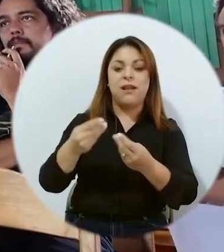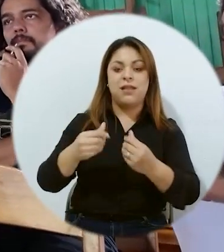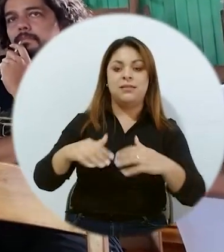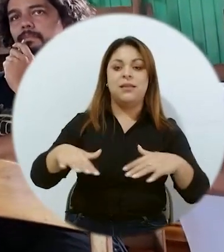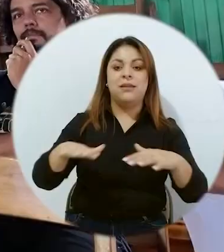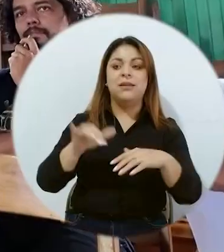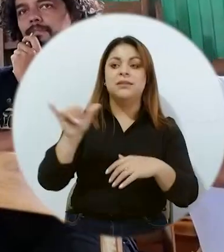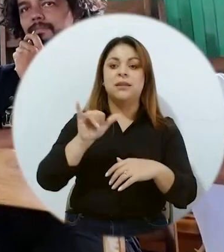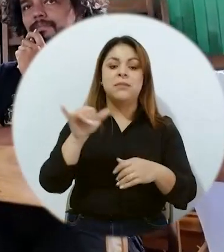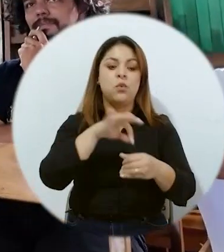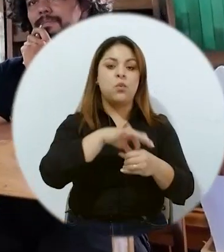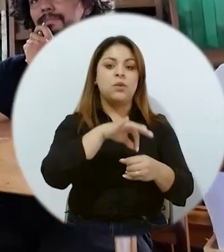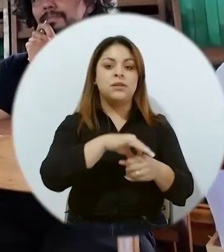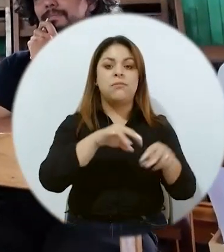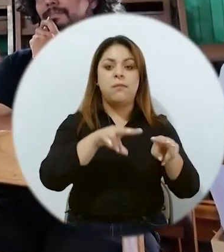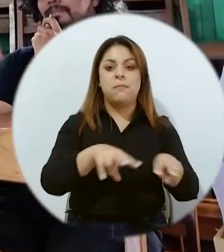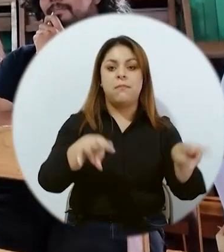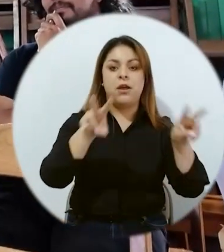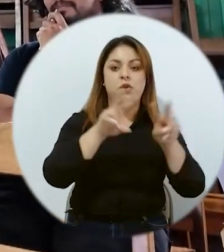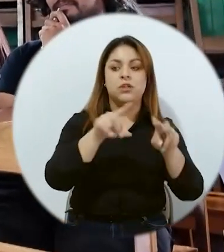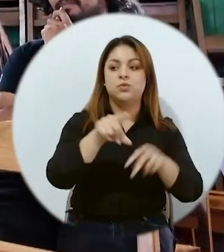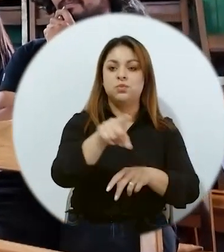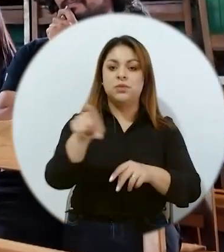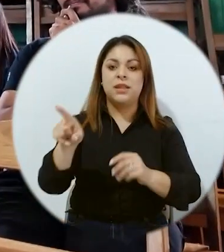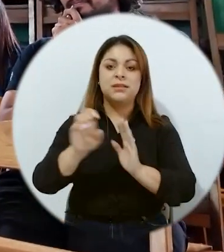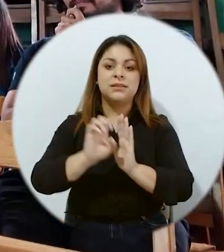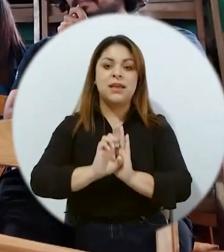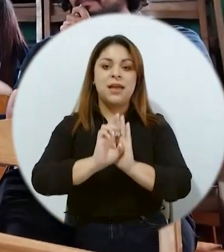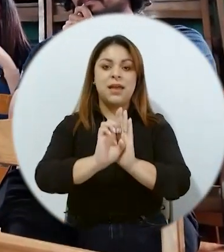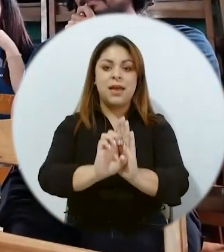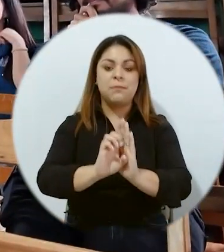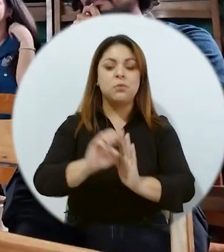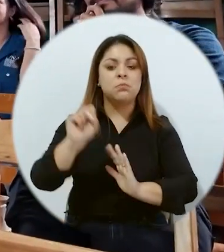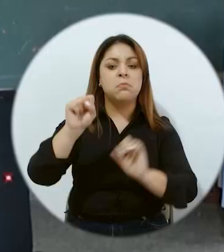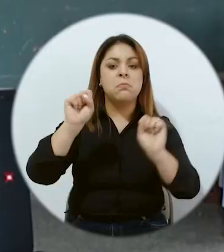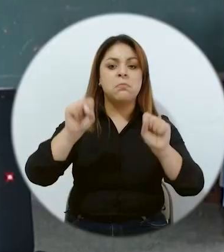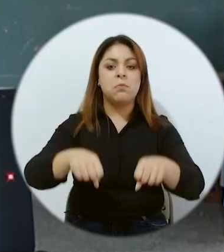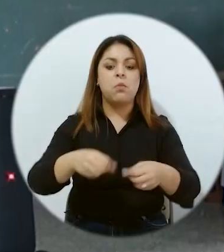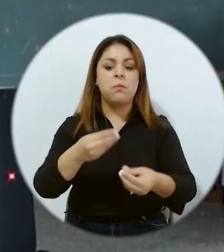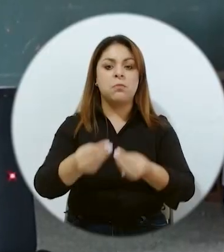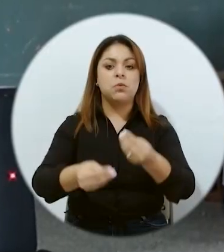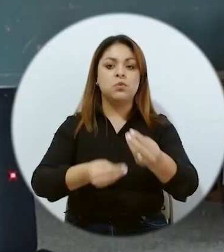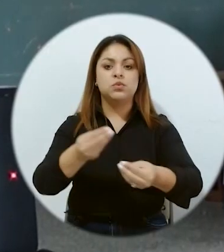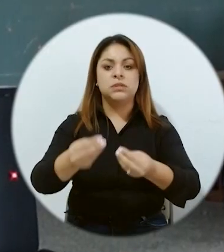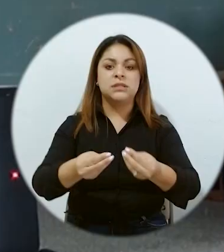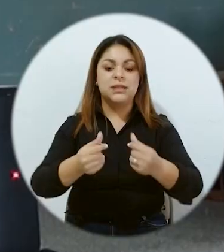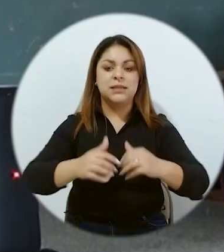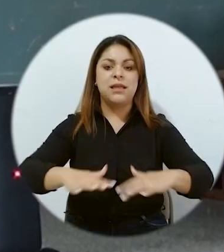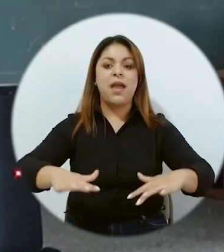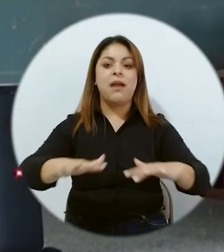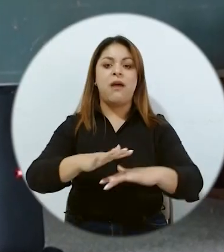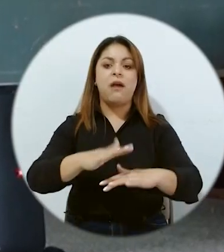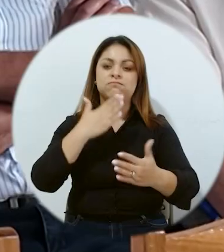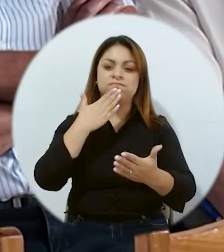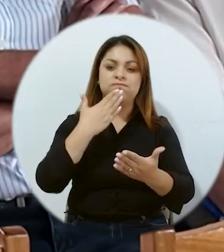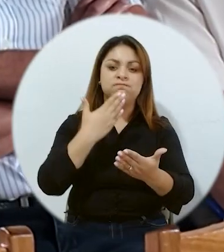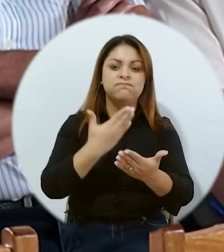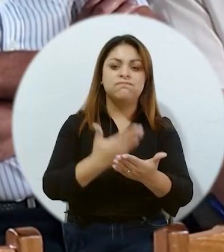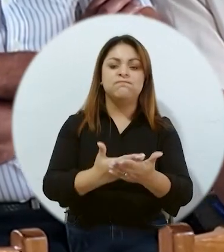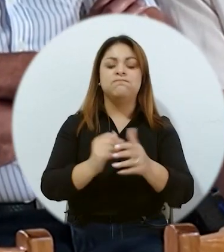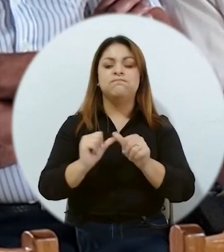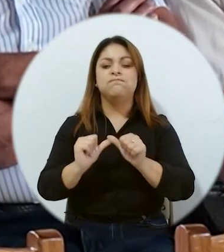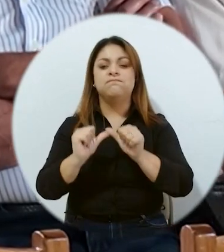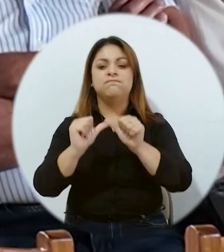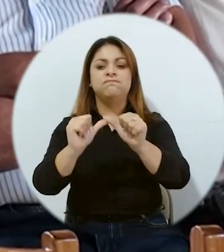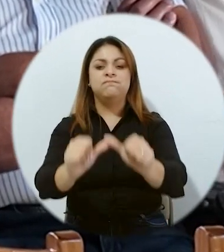la tierra, también cultivan valores. Ustedes son ejemplo de que sí se puede producir de manera sostenible, cuidando